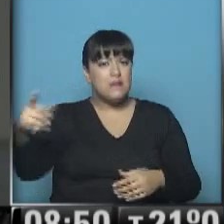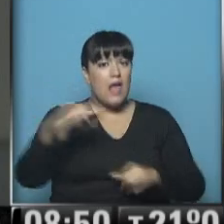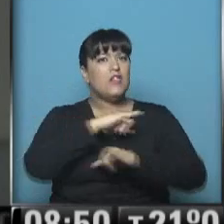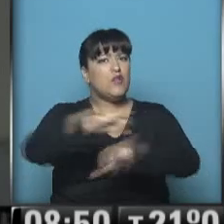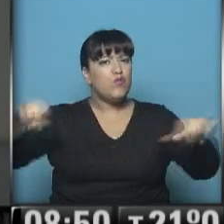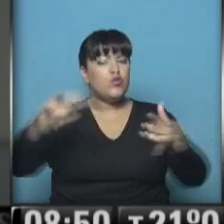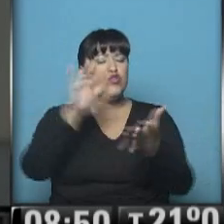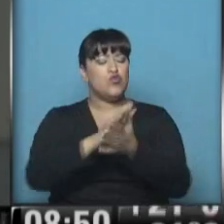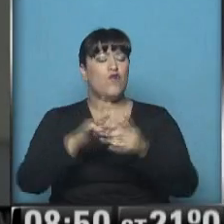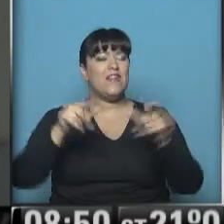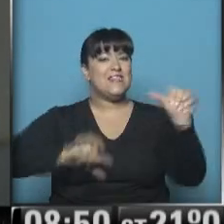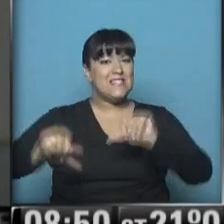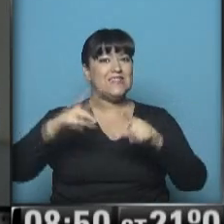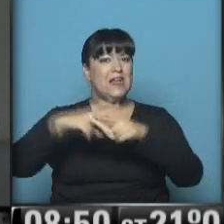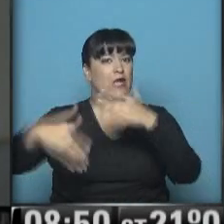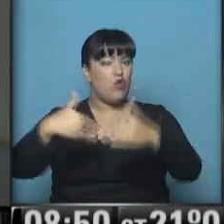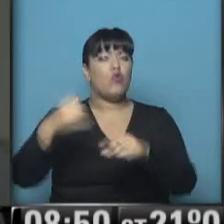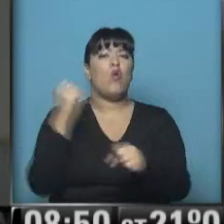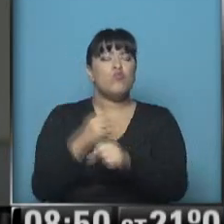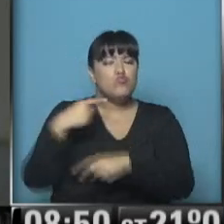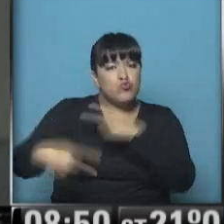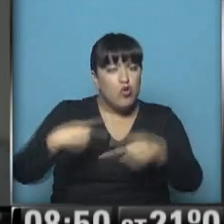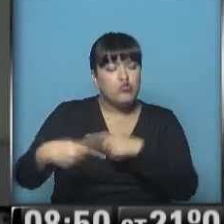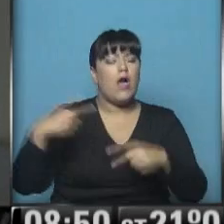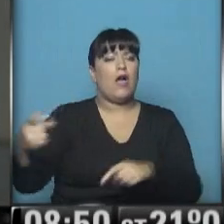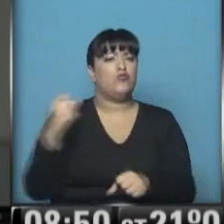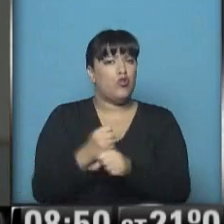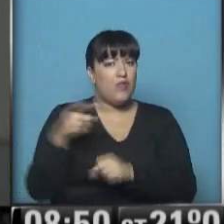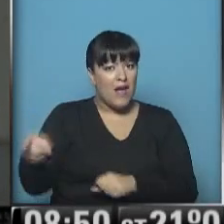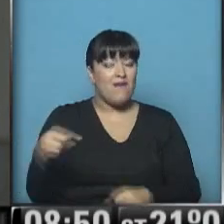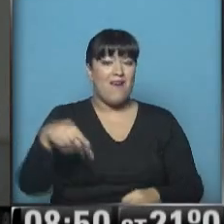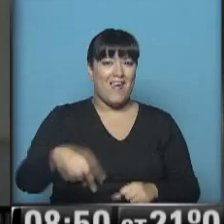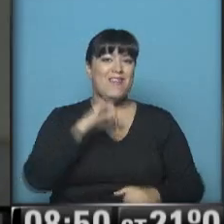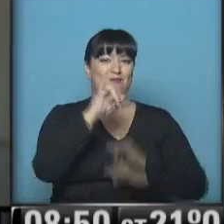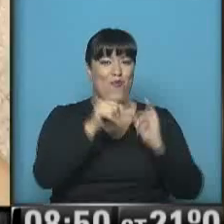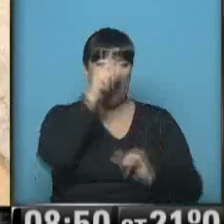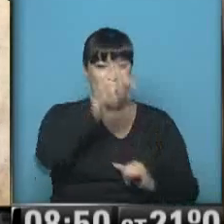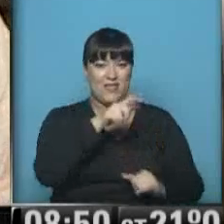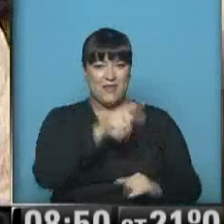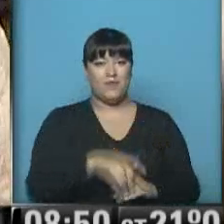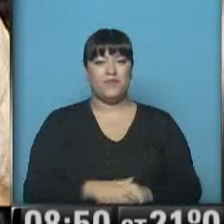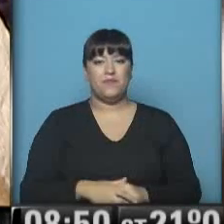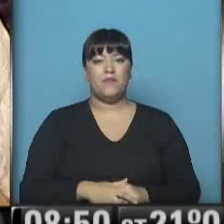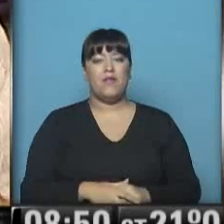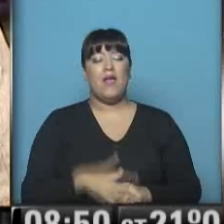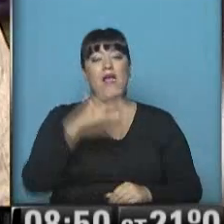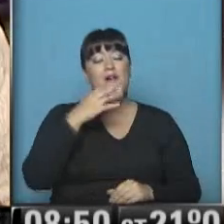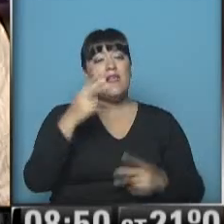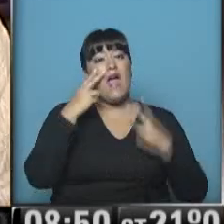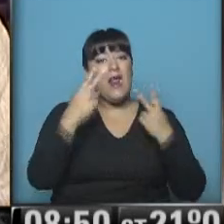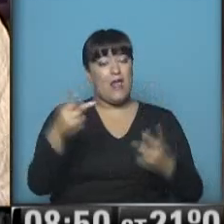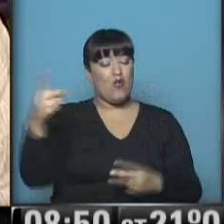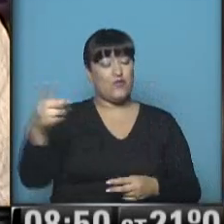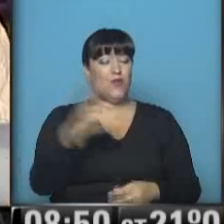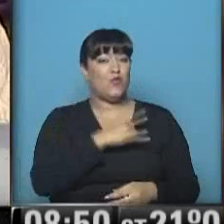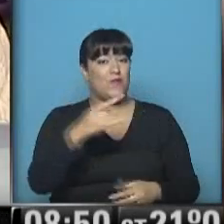tecnología es el resultado de muchos años de trabajo y aquí tenemos su declaración significa el reconocimiento de una universidad